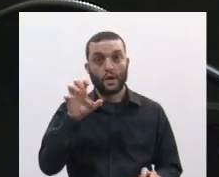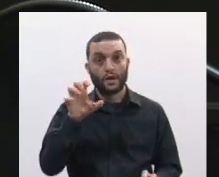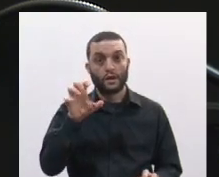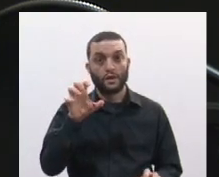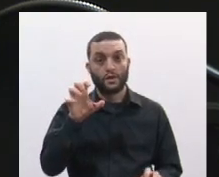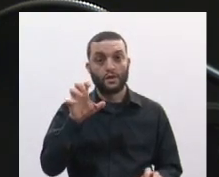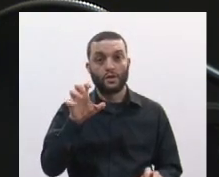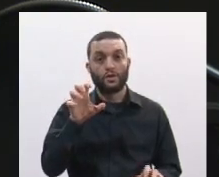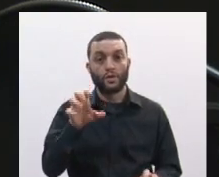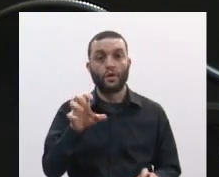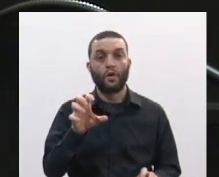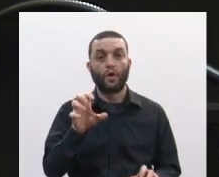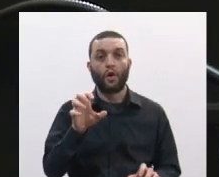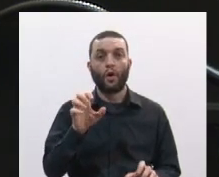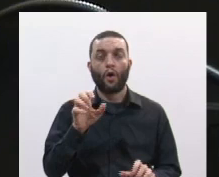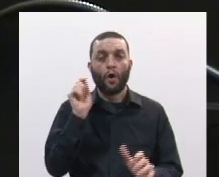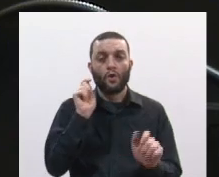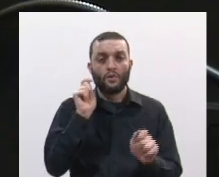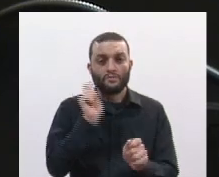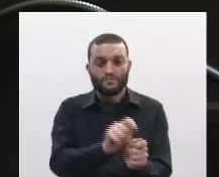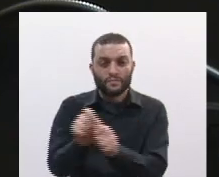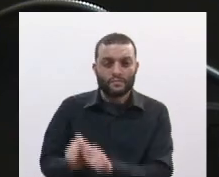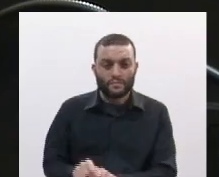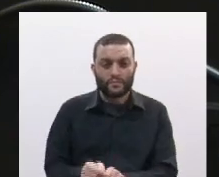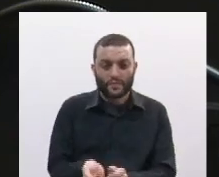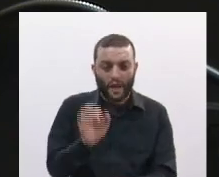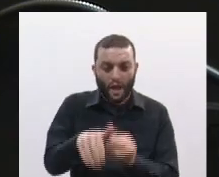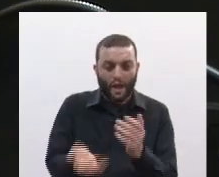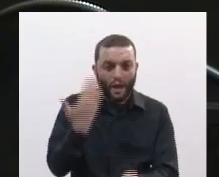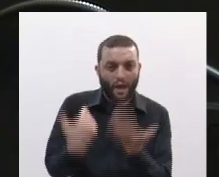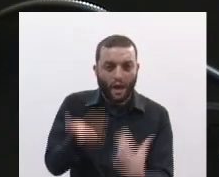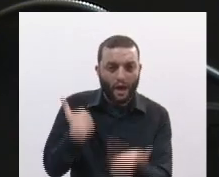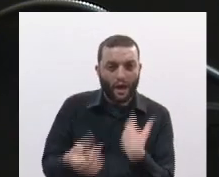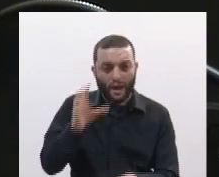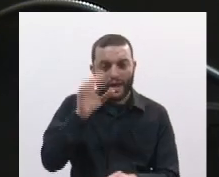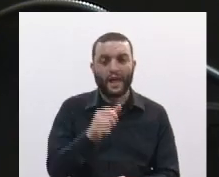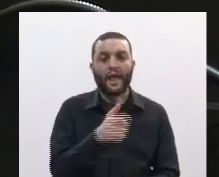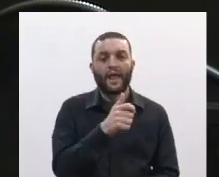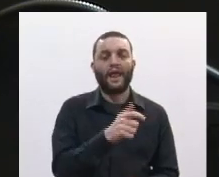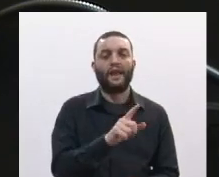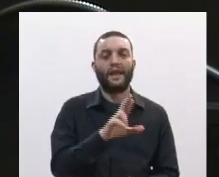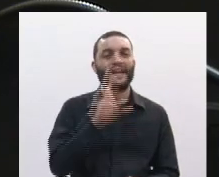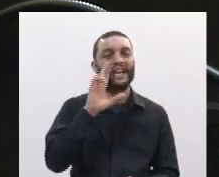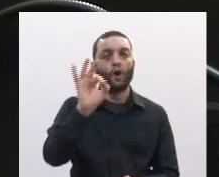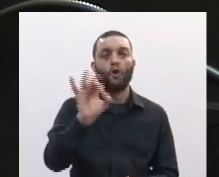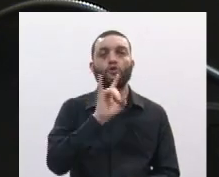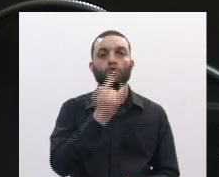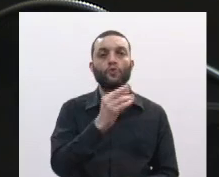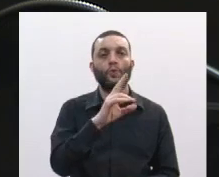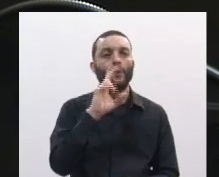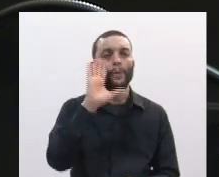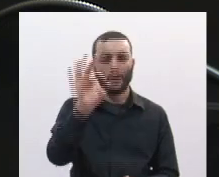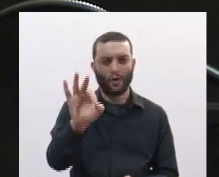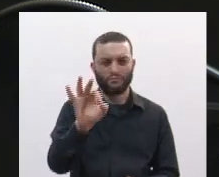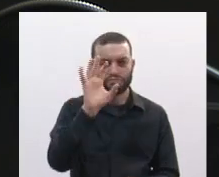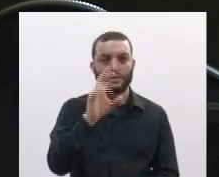derrumbe de la mina de Río Turbio, donde murieron 14 mineros, la situación, cómo vivió